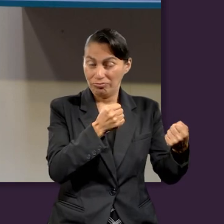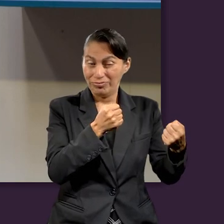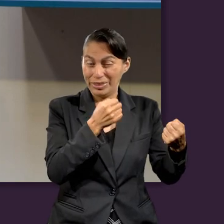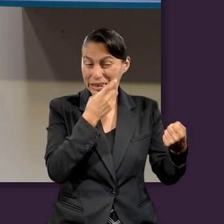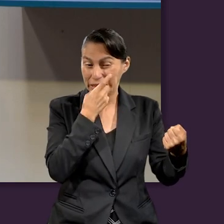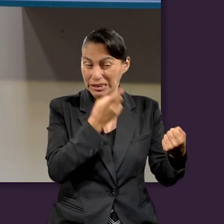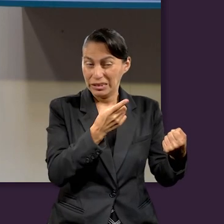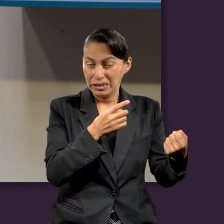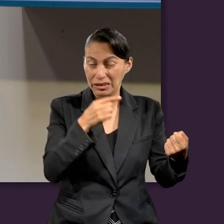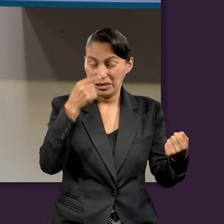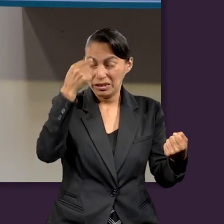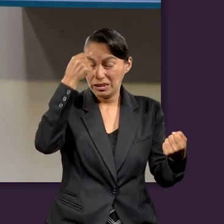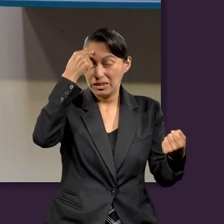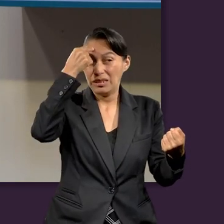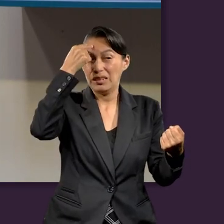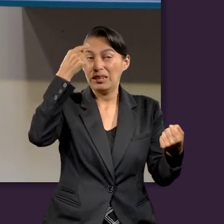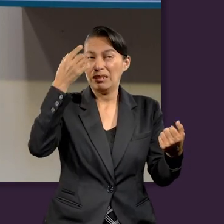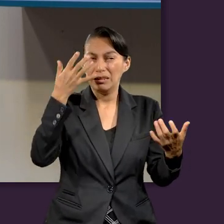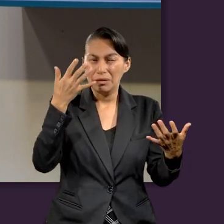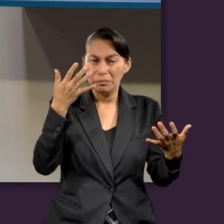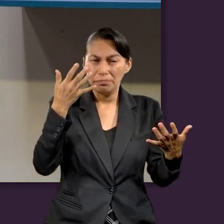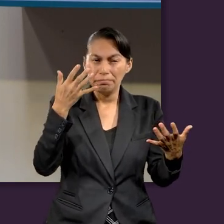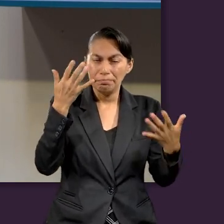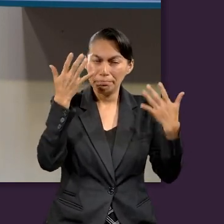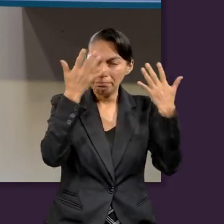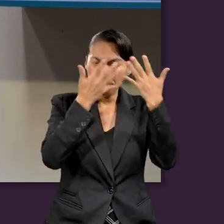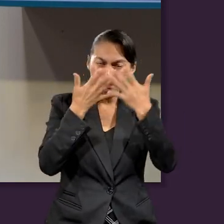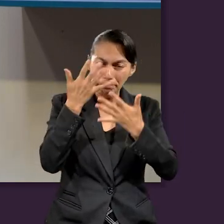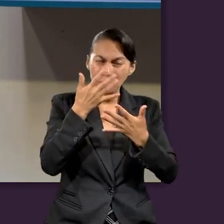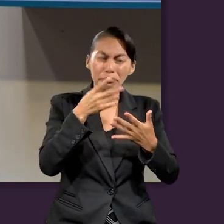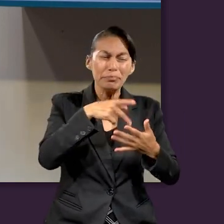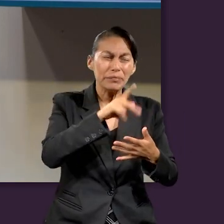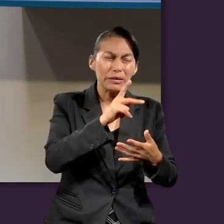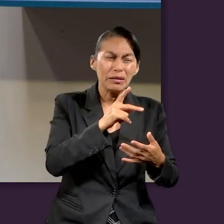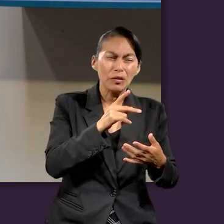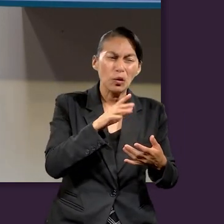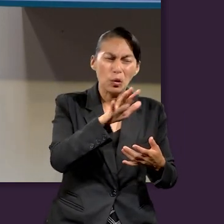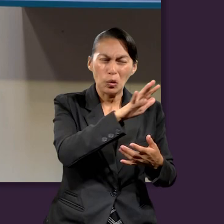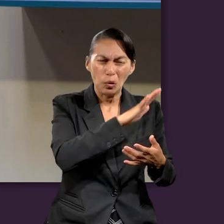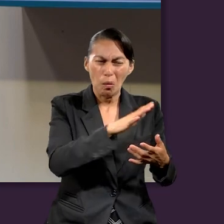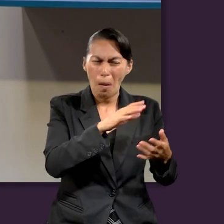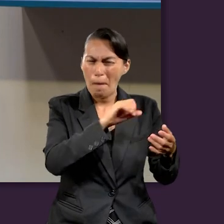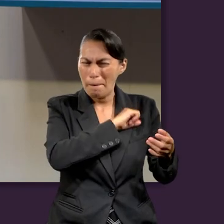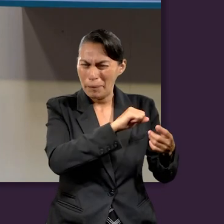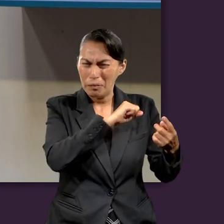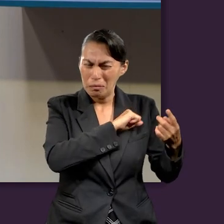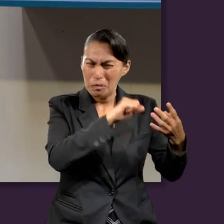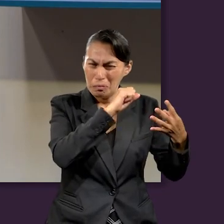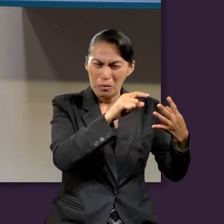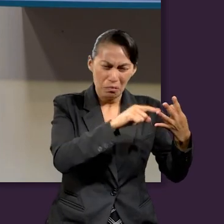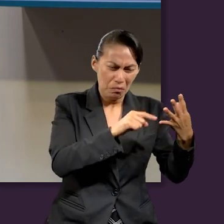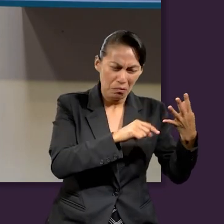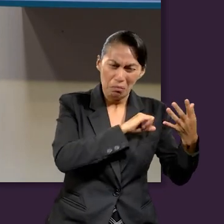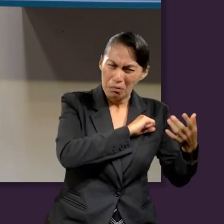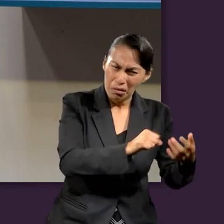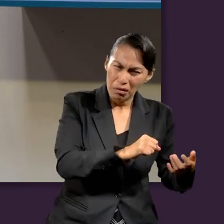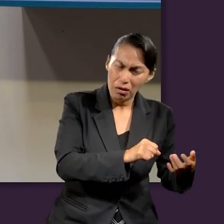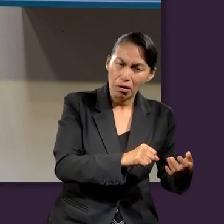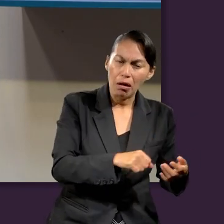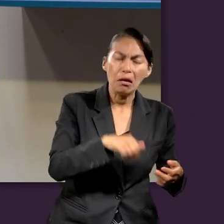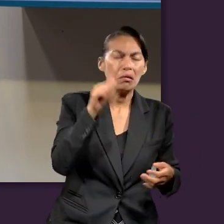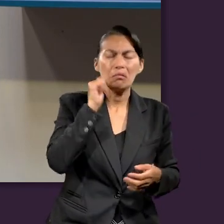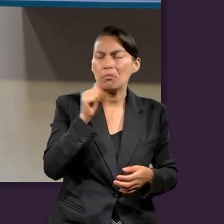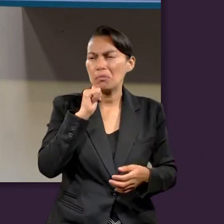que hacen eco en nuestra mente. Pero en medio de todo esto negativo, siempre hay un lado